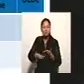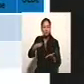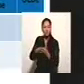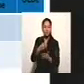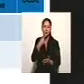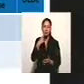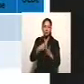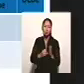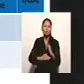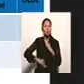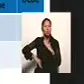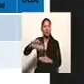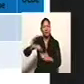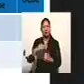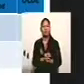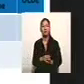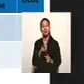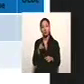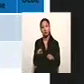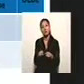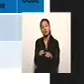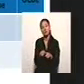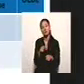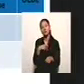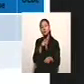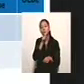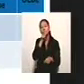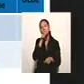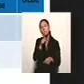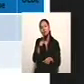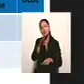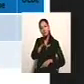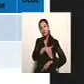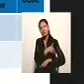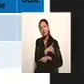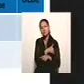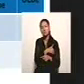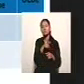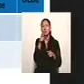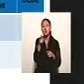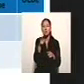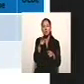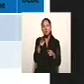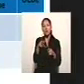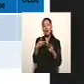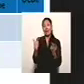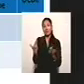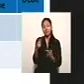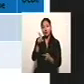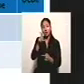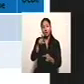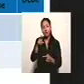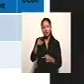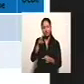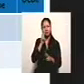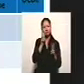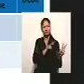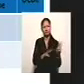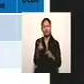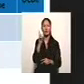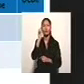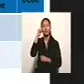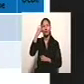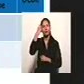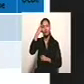entorno opera el sector. Entonces yo quisiera preguntarle, señor ministro, después de que el gobierno ha